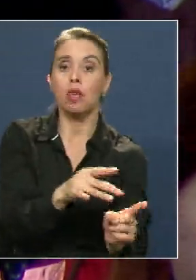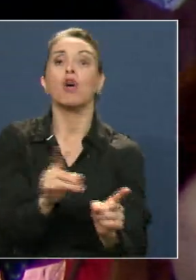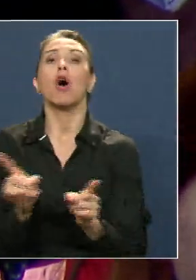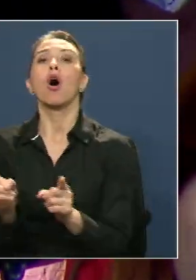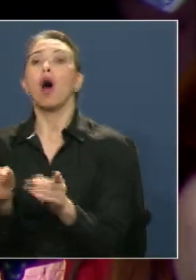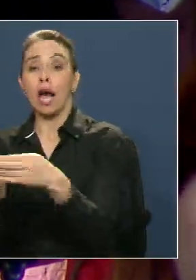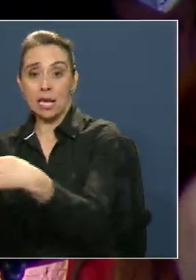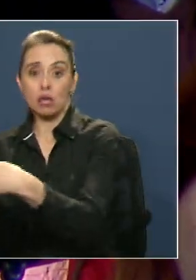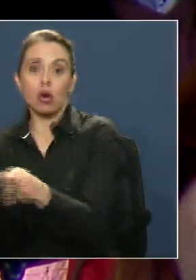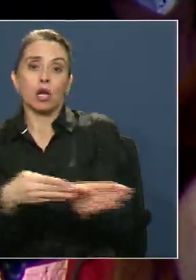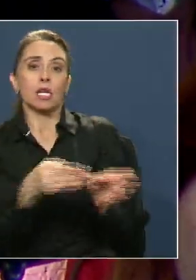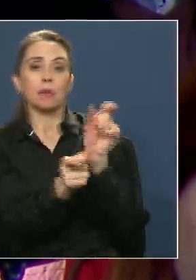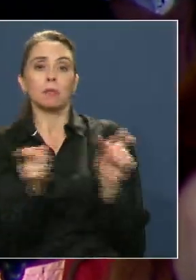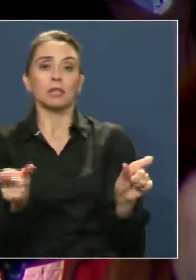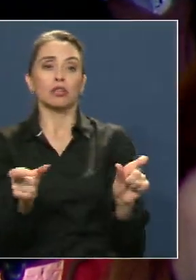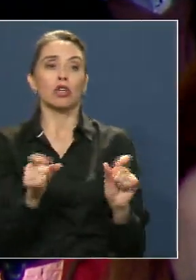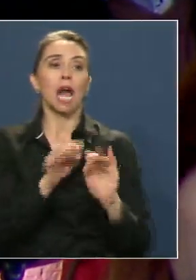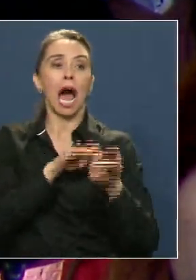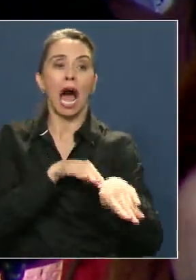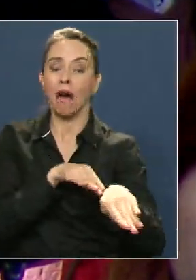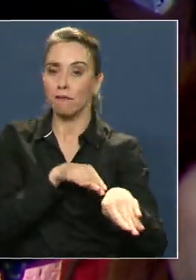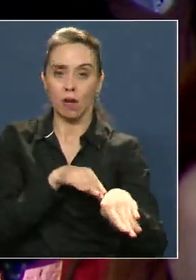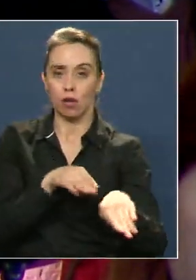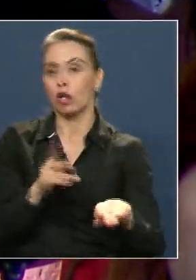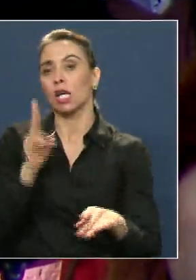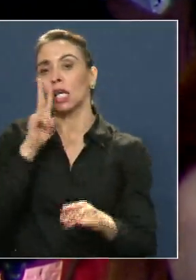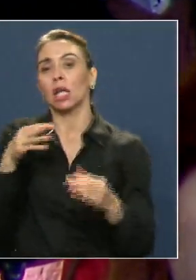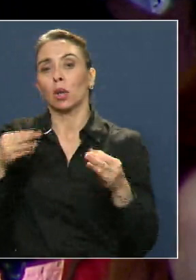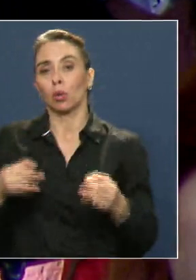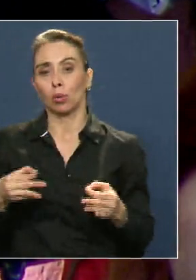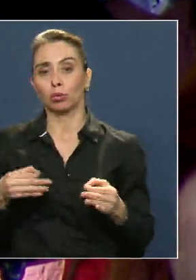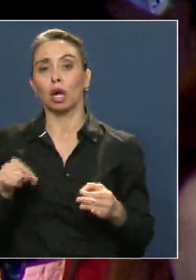quienes estamos a favor, ¿no?, porque creo que eso sería injusto,